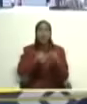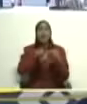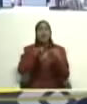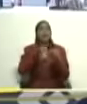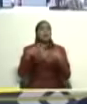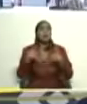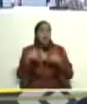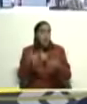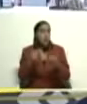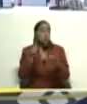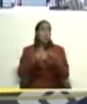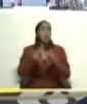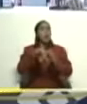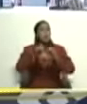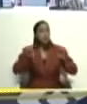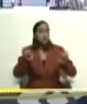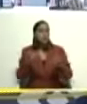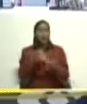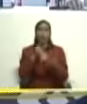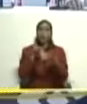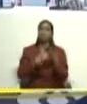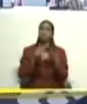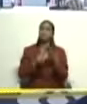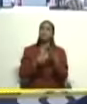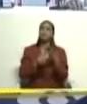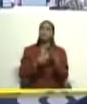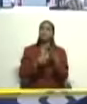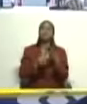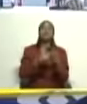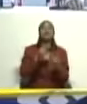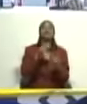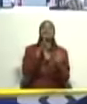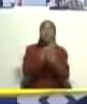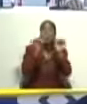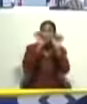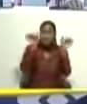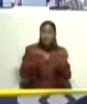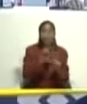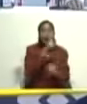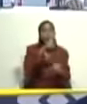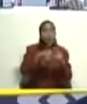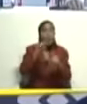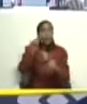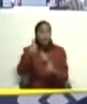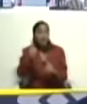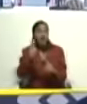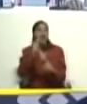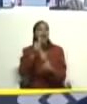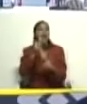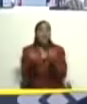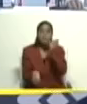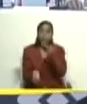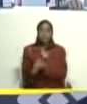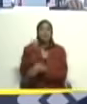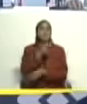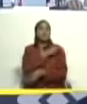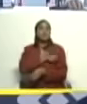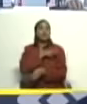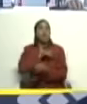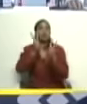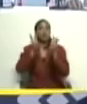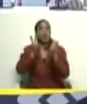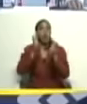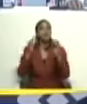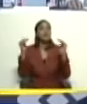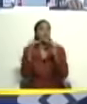educación, en los bricomiles, en el 1x10, con la gran misión igualdad que lancé hace una semana, con la gran